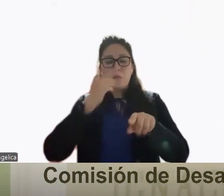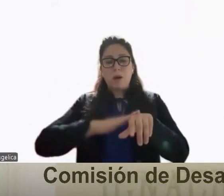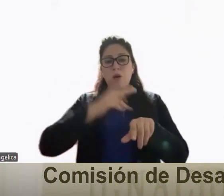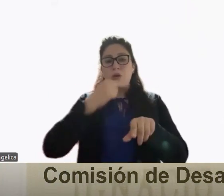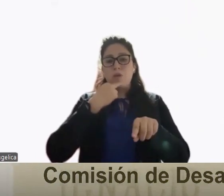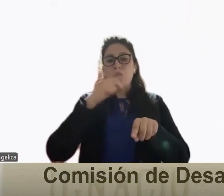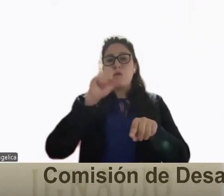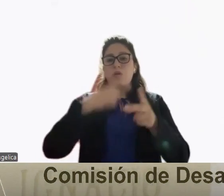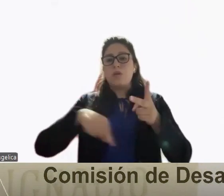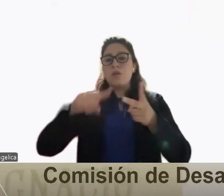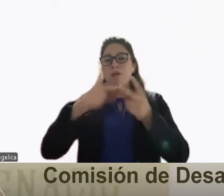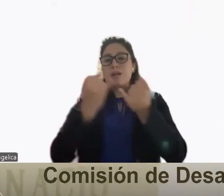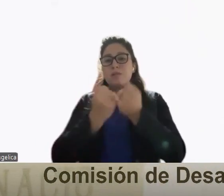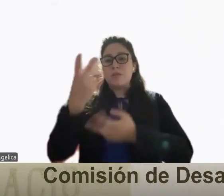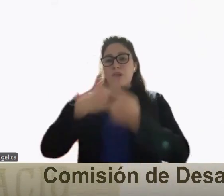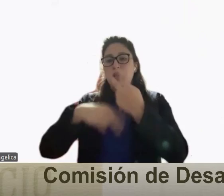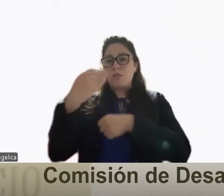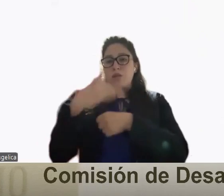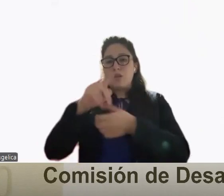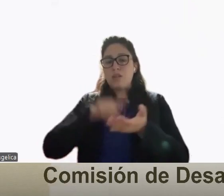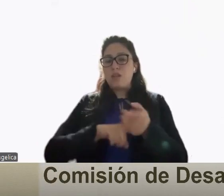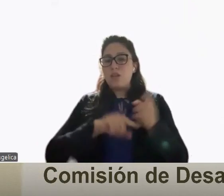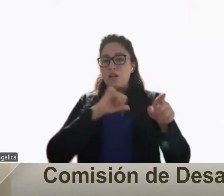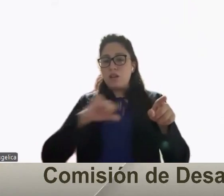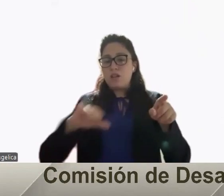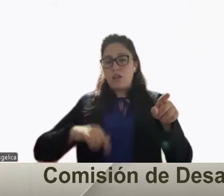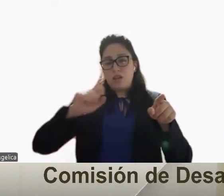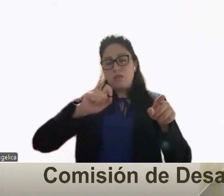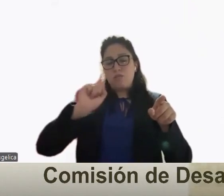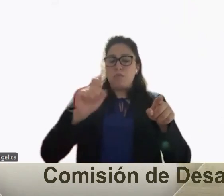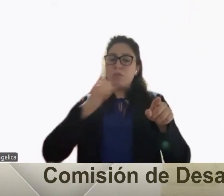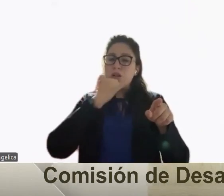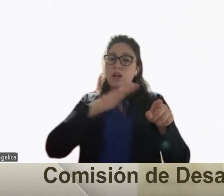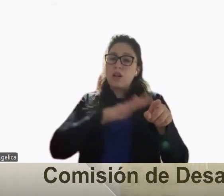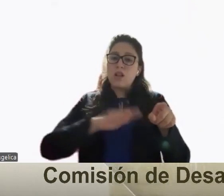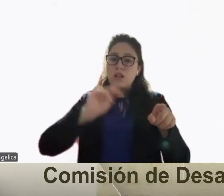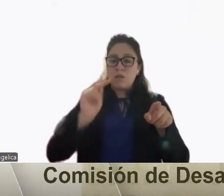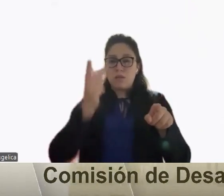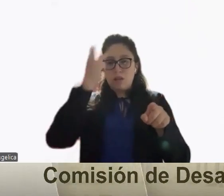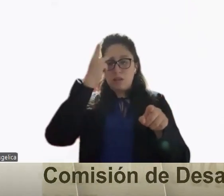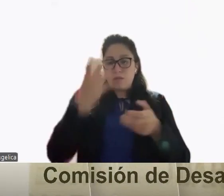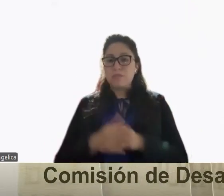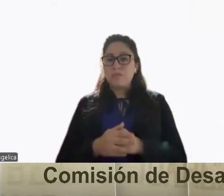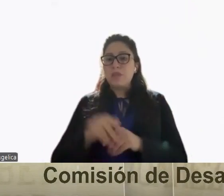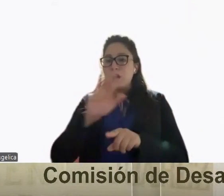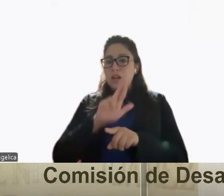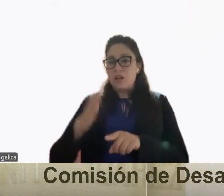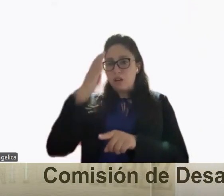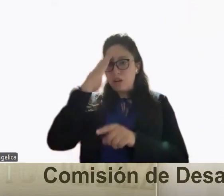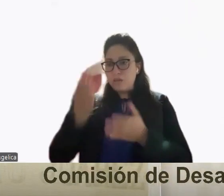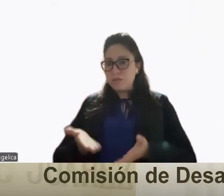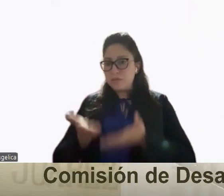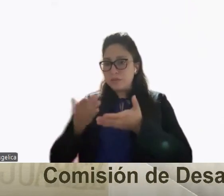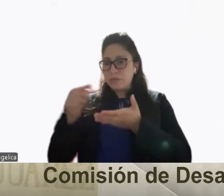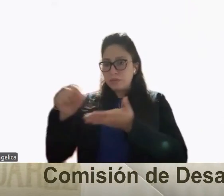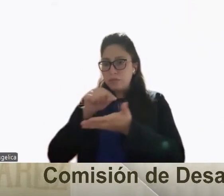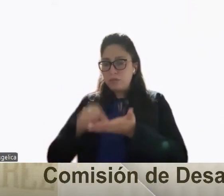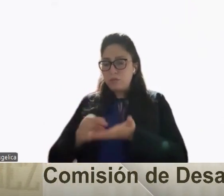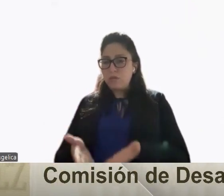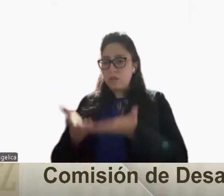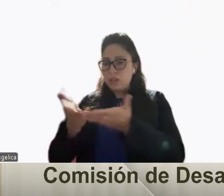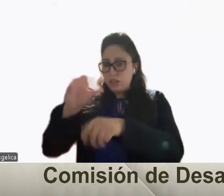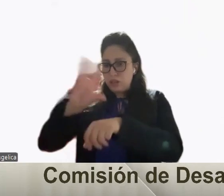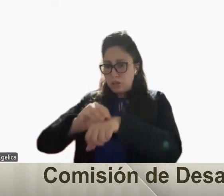población flotante. Estimular la preservación de los inmuebles catalogados, gestionando estímulos y asignándoles usos de suelo que ayuden